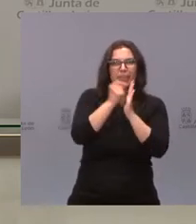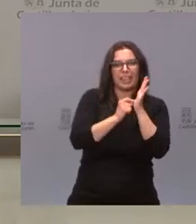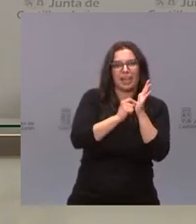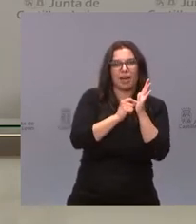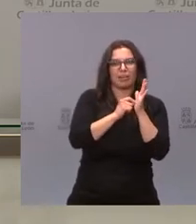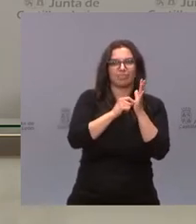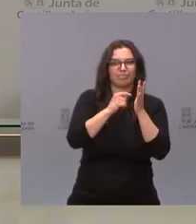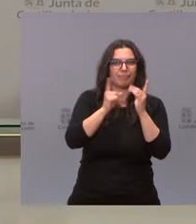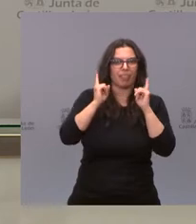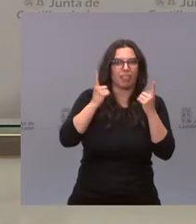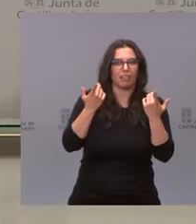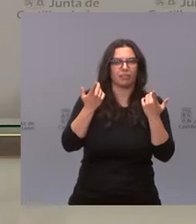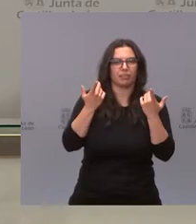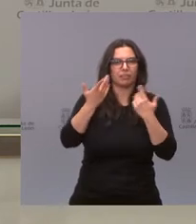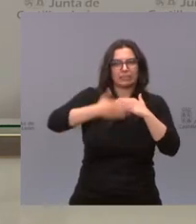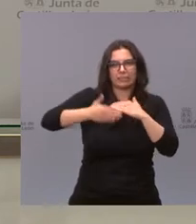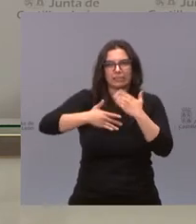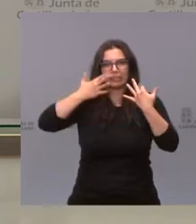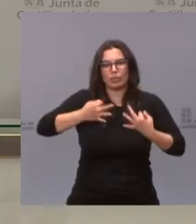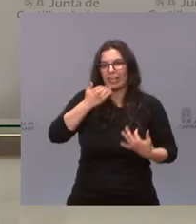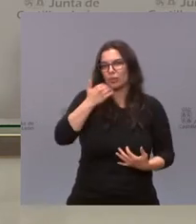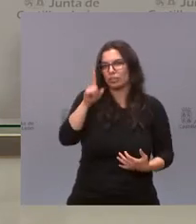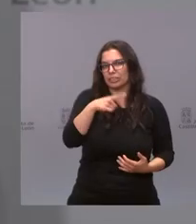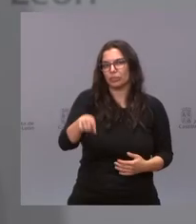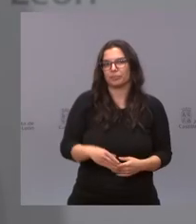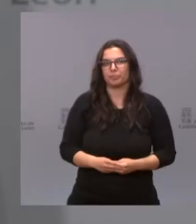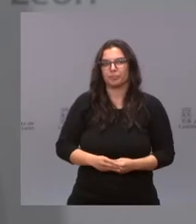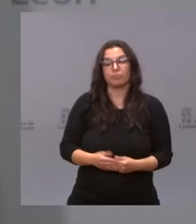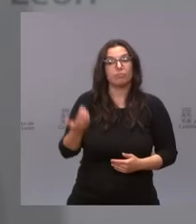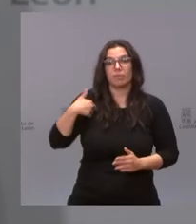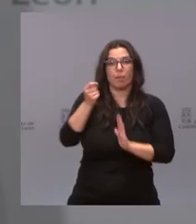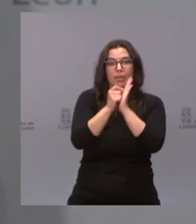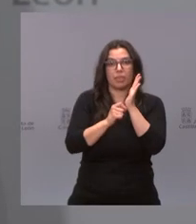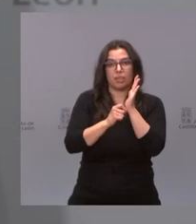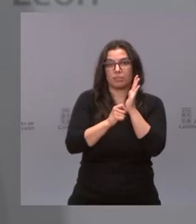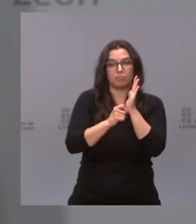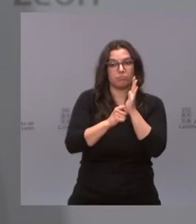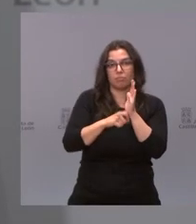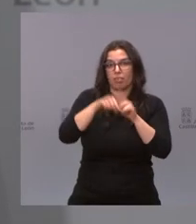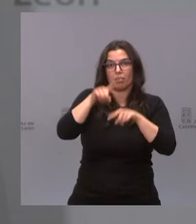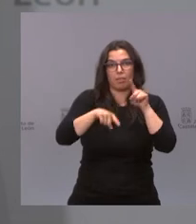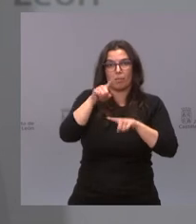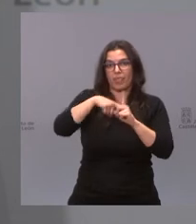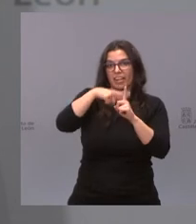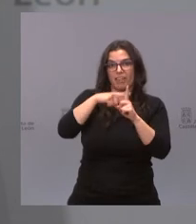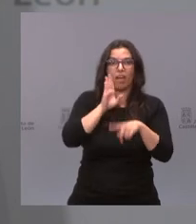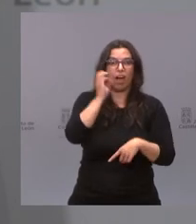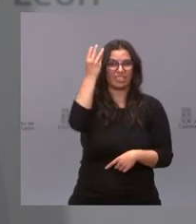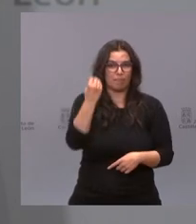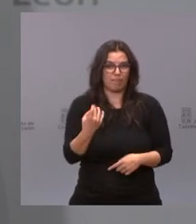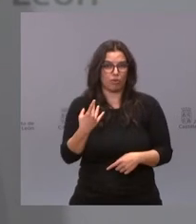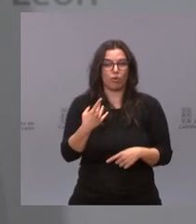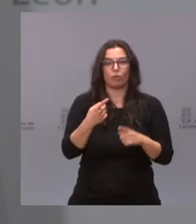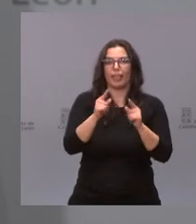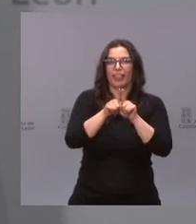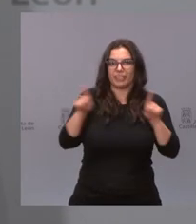tipo de establecimiento de seguridad? Ya están establecidas en el semáforo, están establecidas la